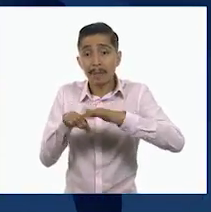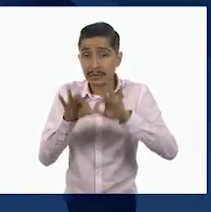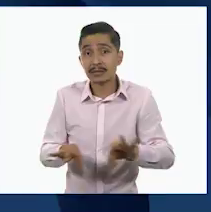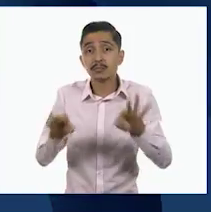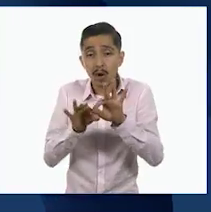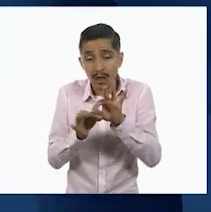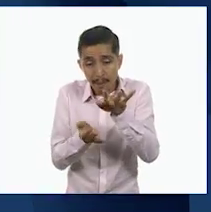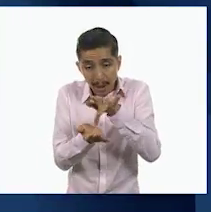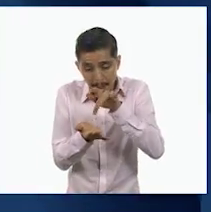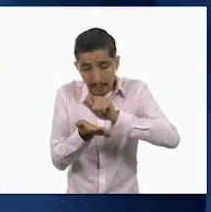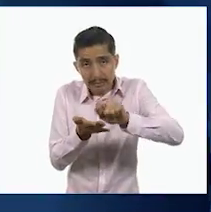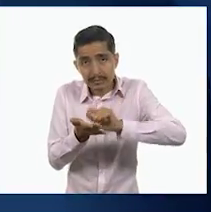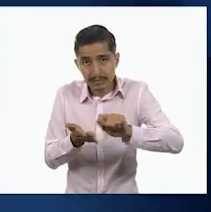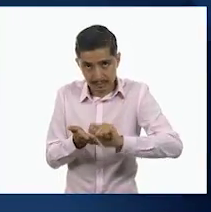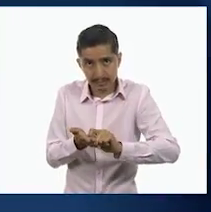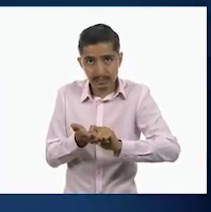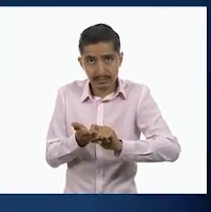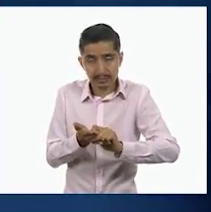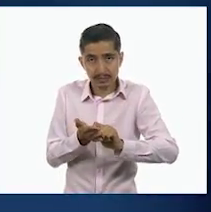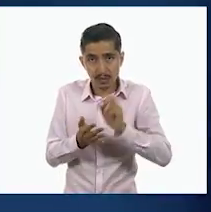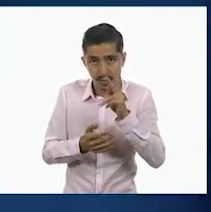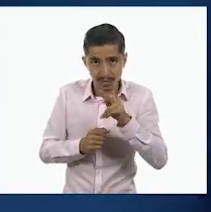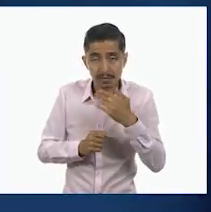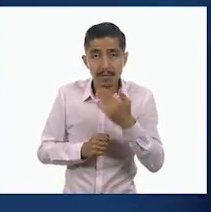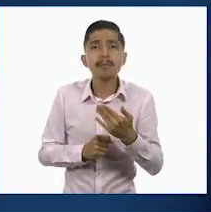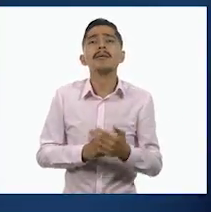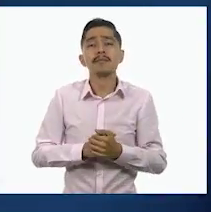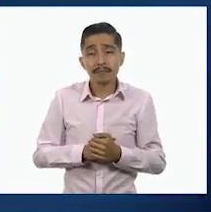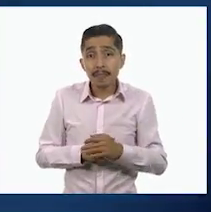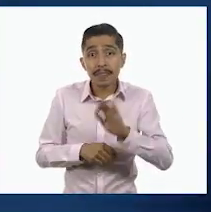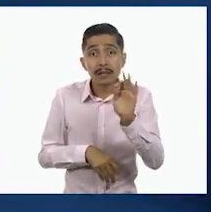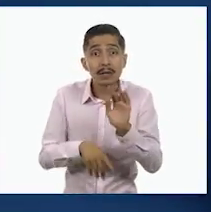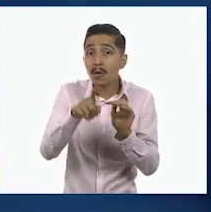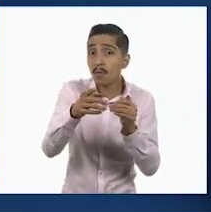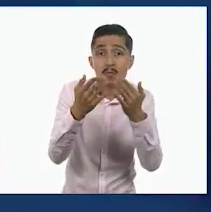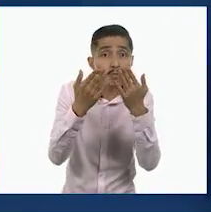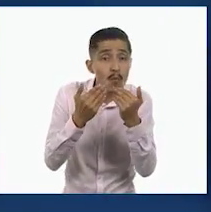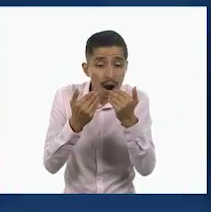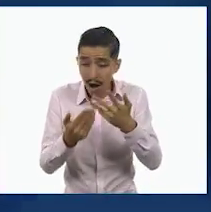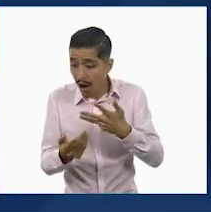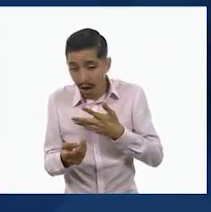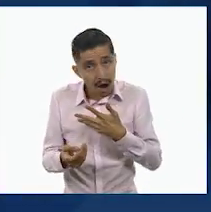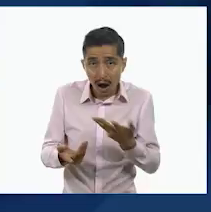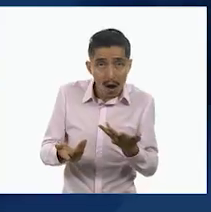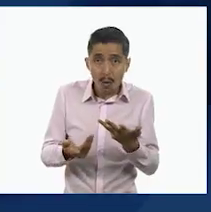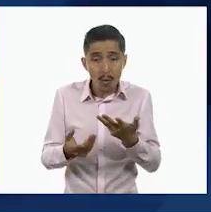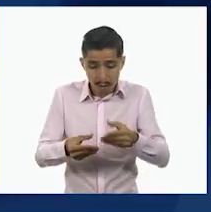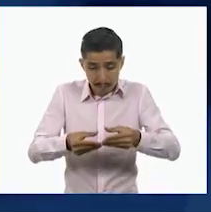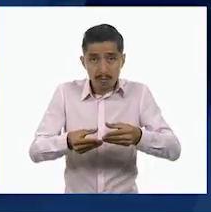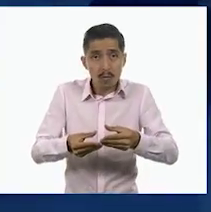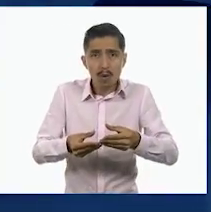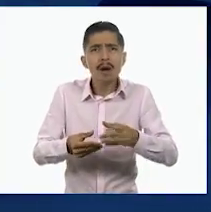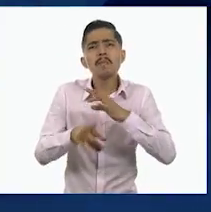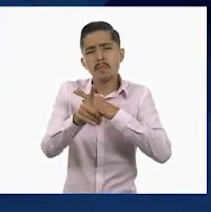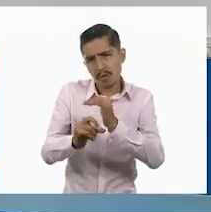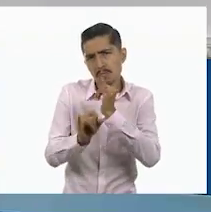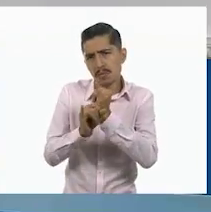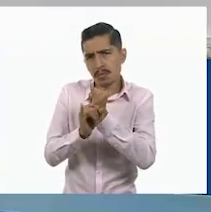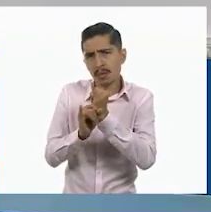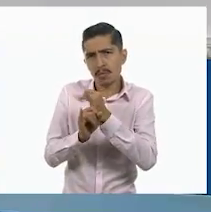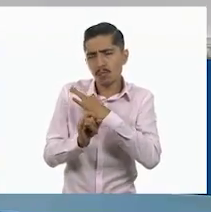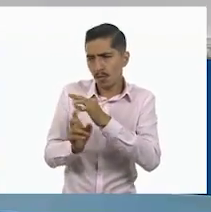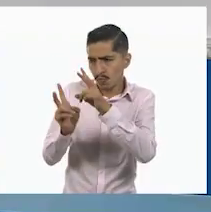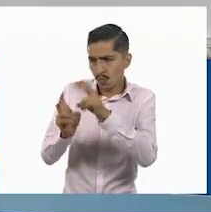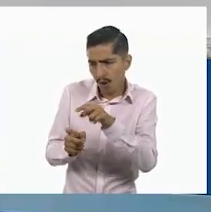bien, ahí está el libro. Recuerden que si no lo tienen aún en físico, lo pueden consultar por internet. Y